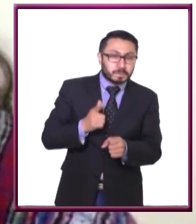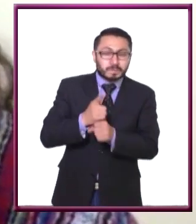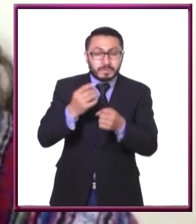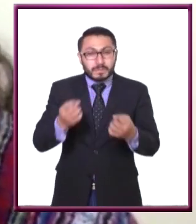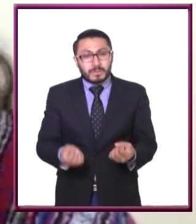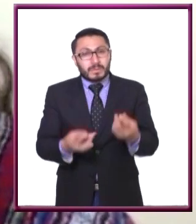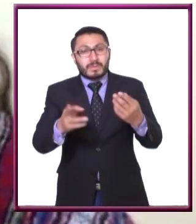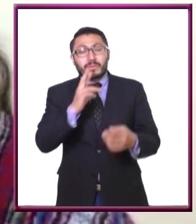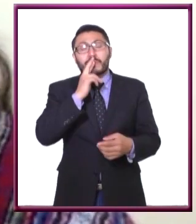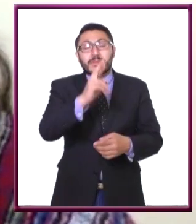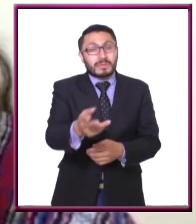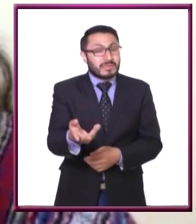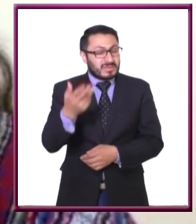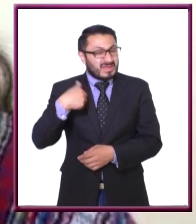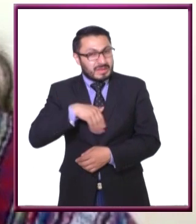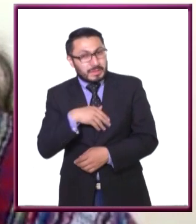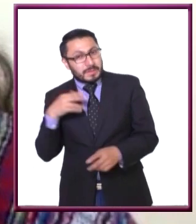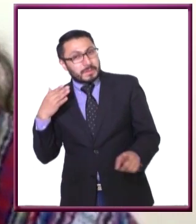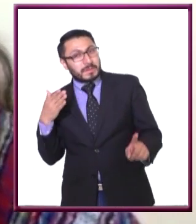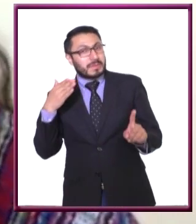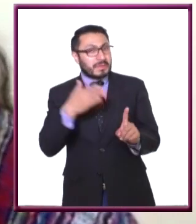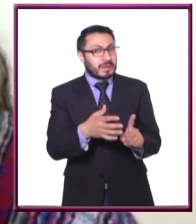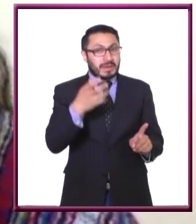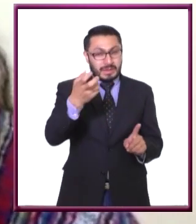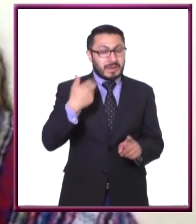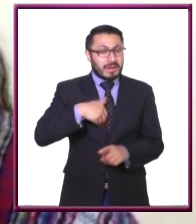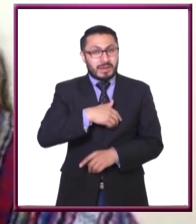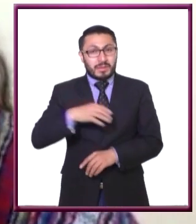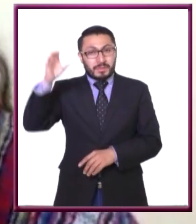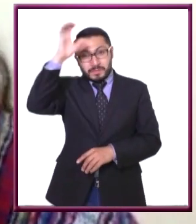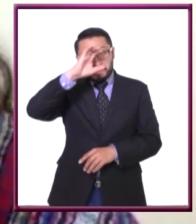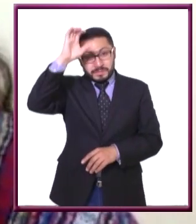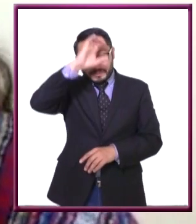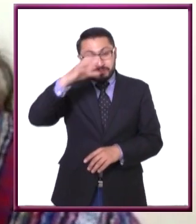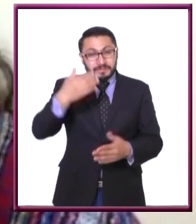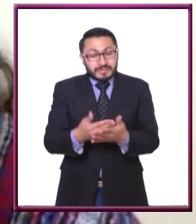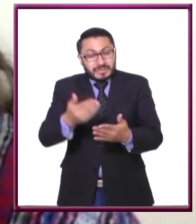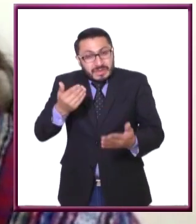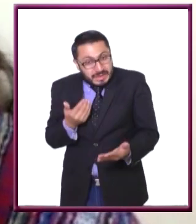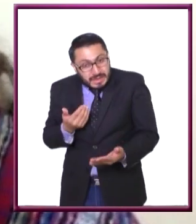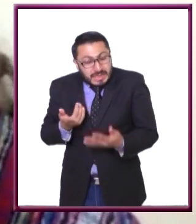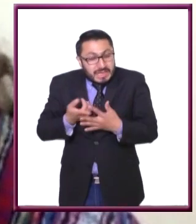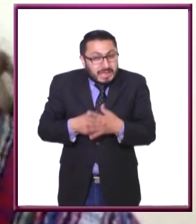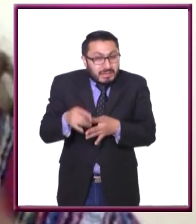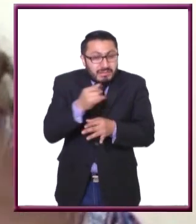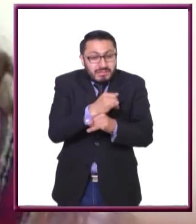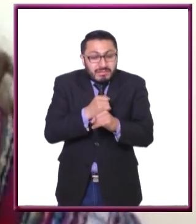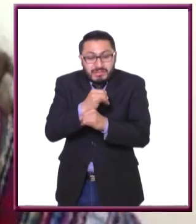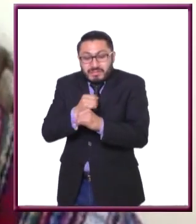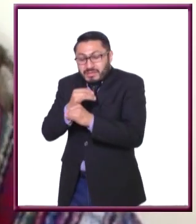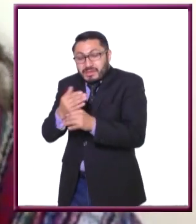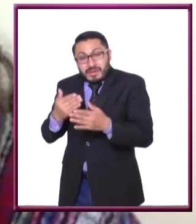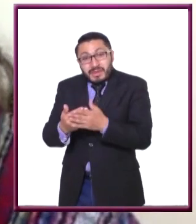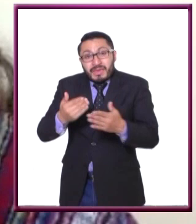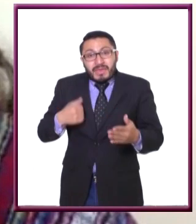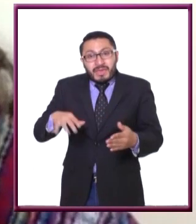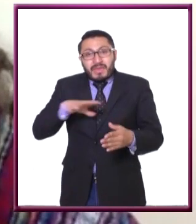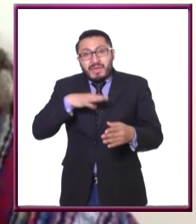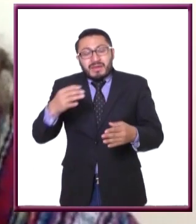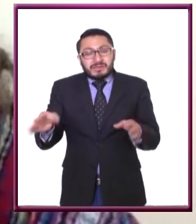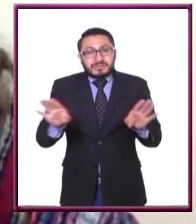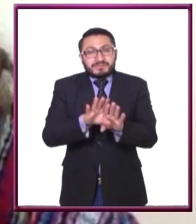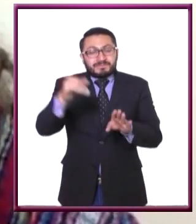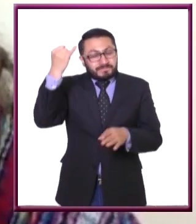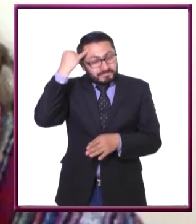qué tipo de respuesta es la que esperamos. Nosotros como científicos, antes de empezar cualquier investigación, tenemos que tener